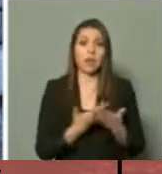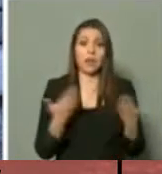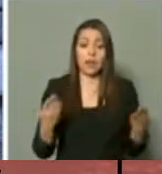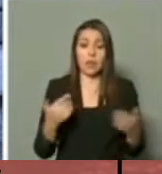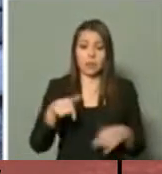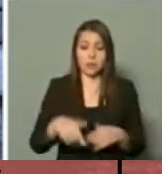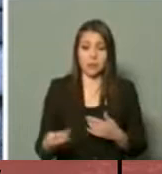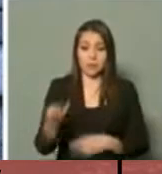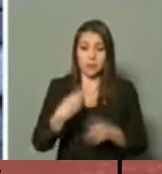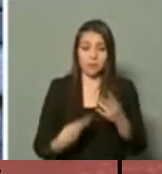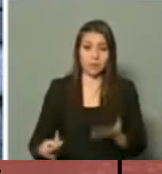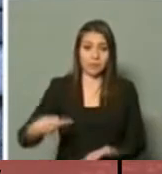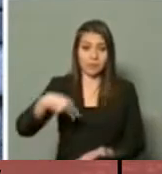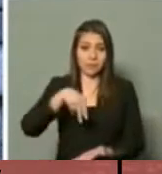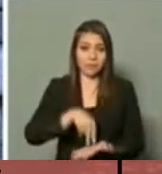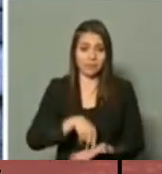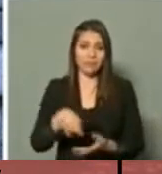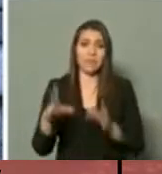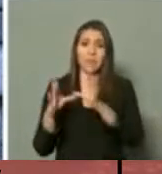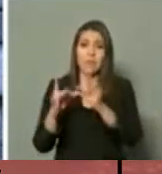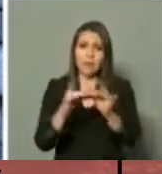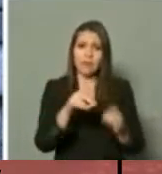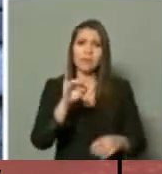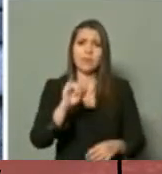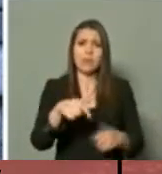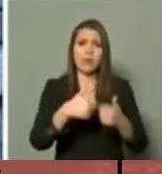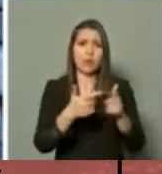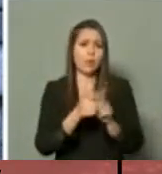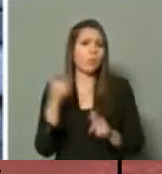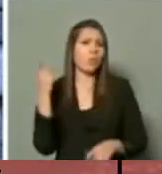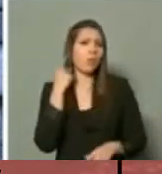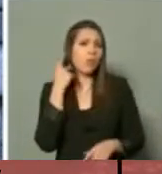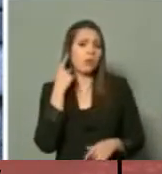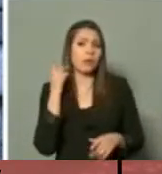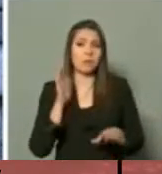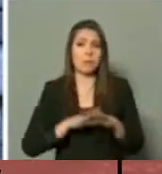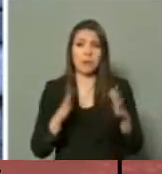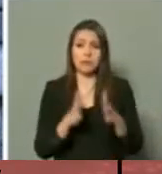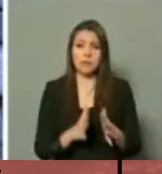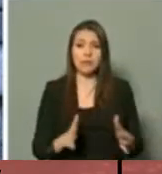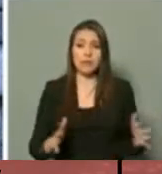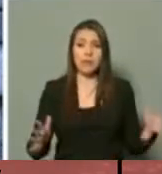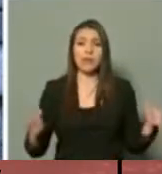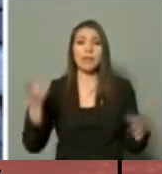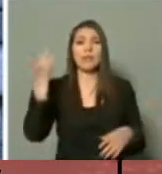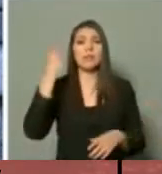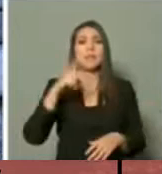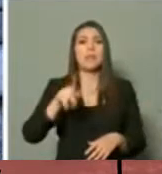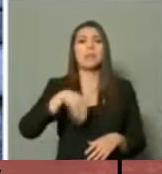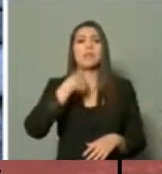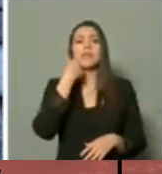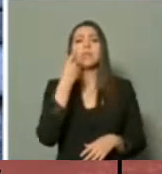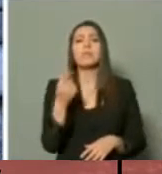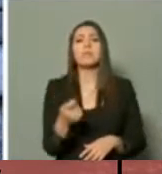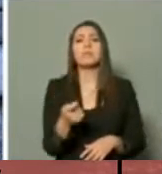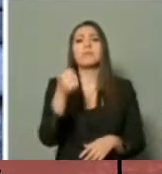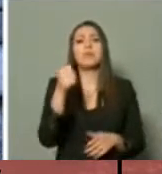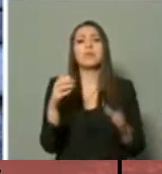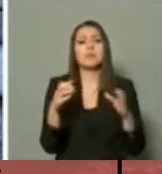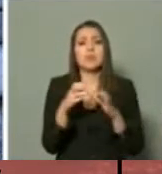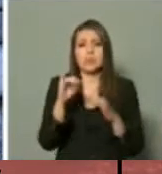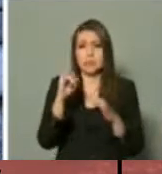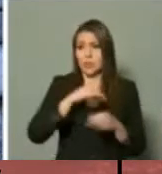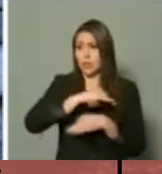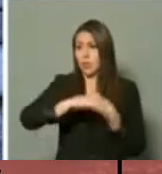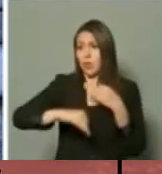también comunicarles que nosotros, aunque somos el grupo parlamentario más grande, somos lo que se llama la primera minoría. O sea que, aunque tengamos todos los